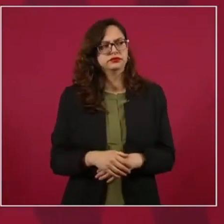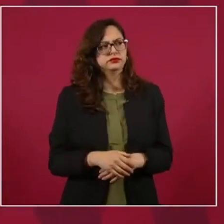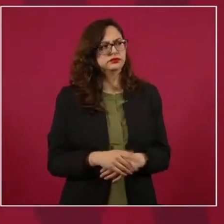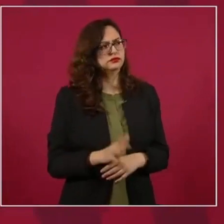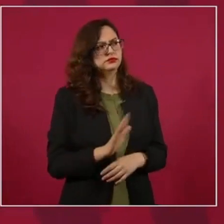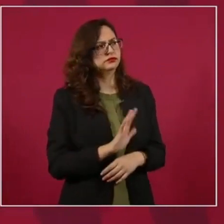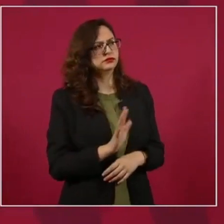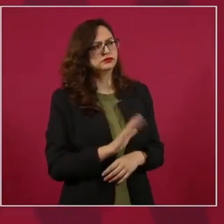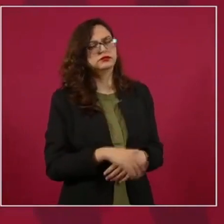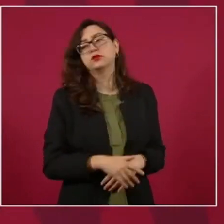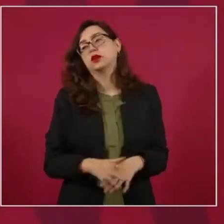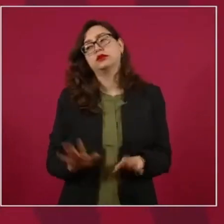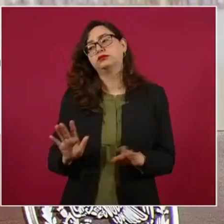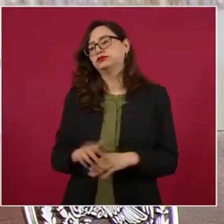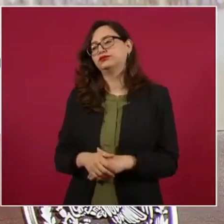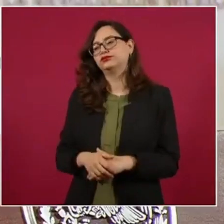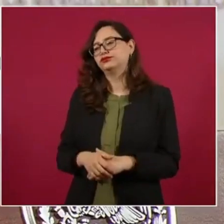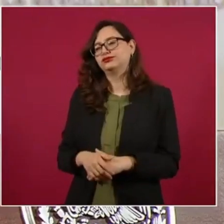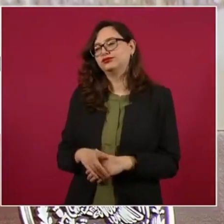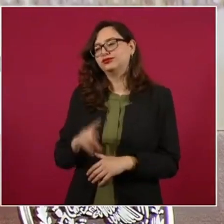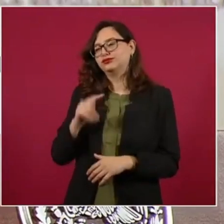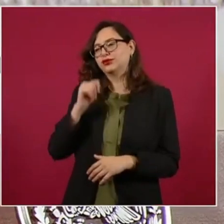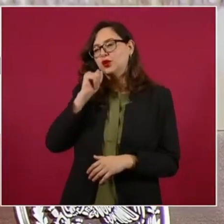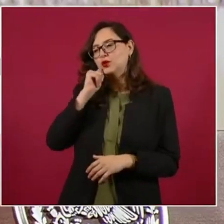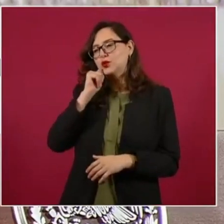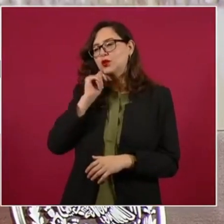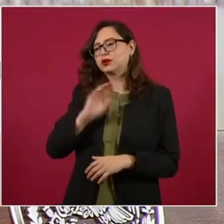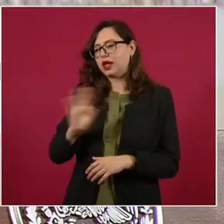de todas maneras le iban a comprar a la viuda.